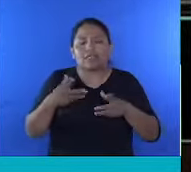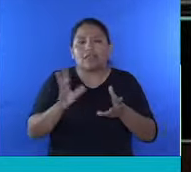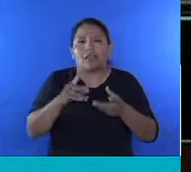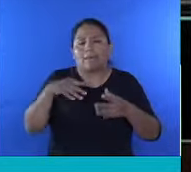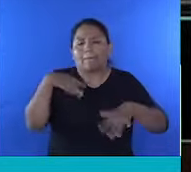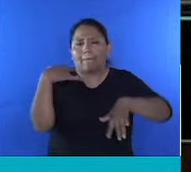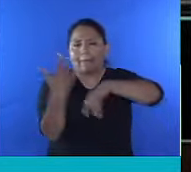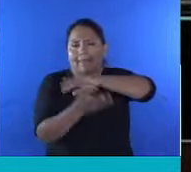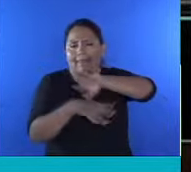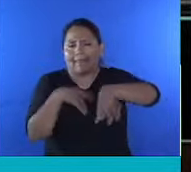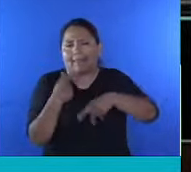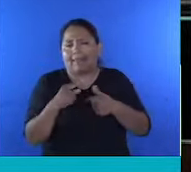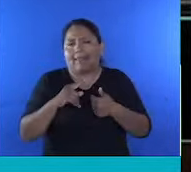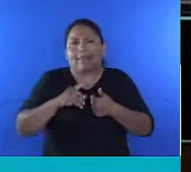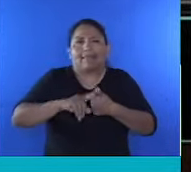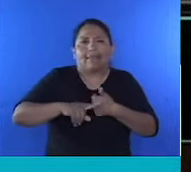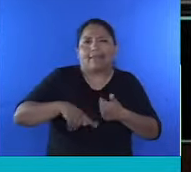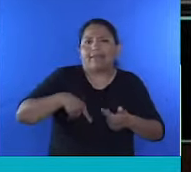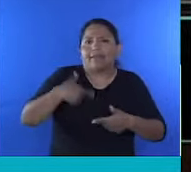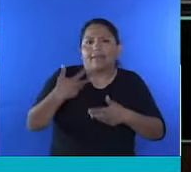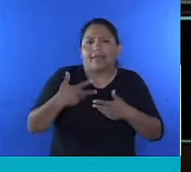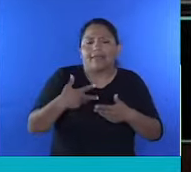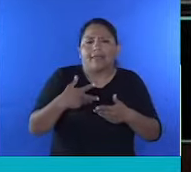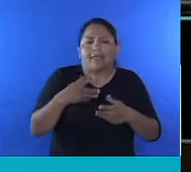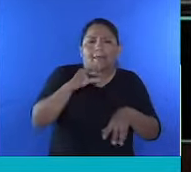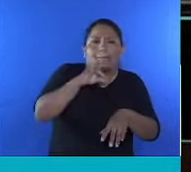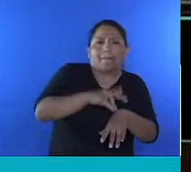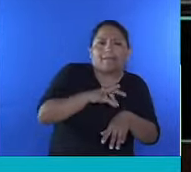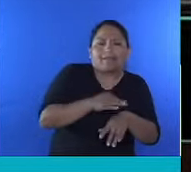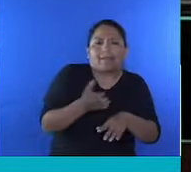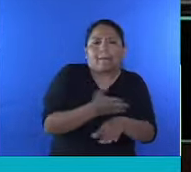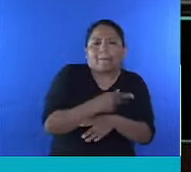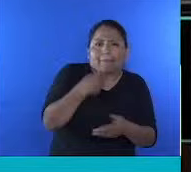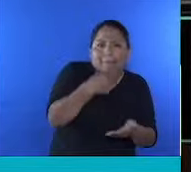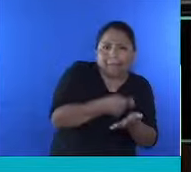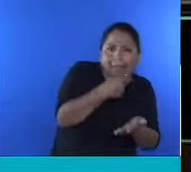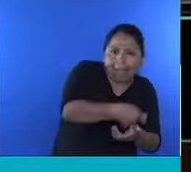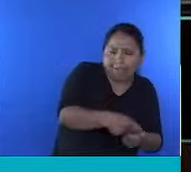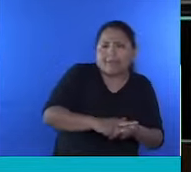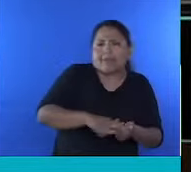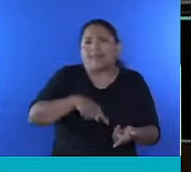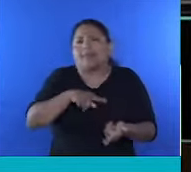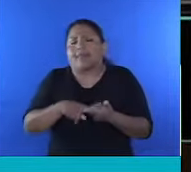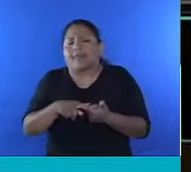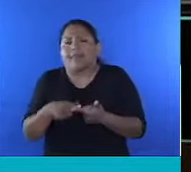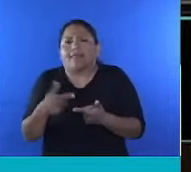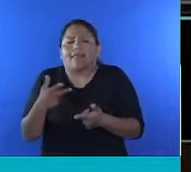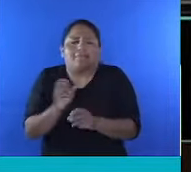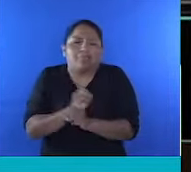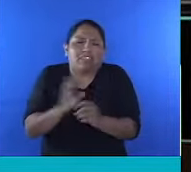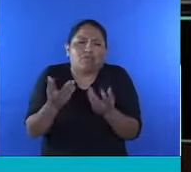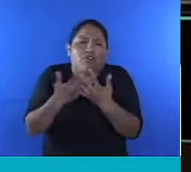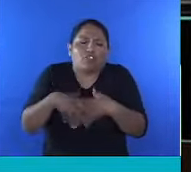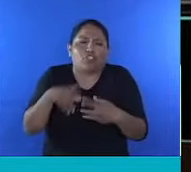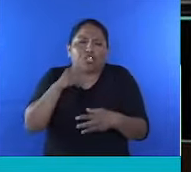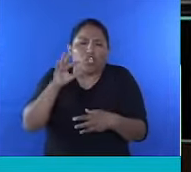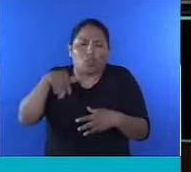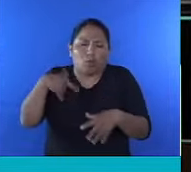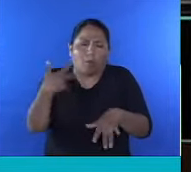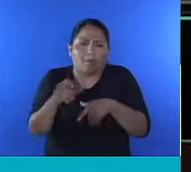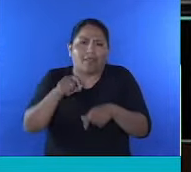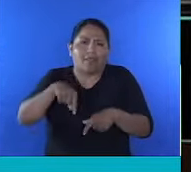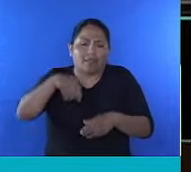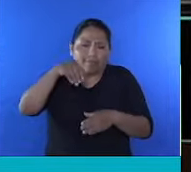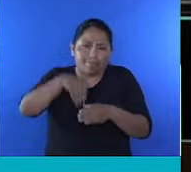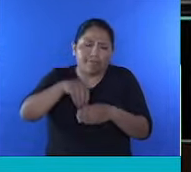se armó entre lo que tiene que ver con la medicina prepaga y lo que tiene que ver con el pésimo funcionamiento de yoma en la